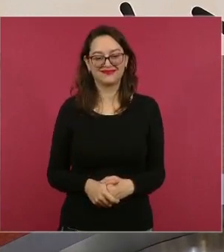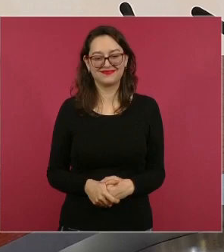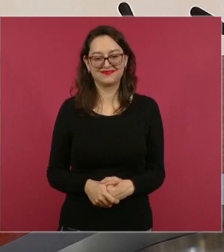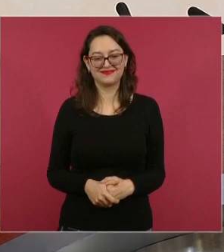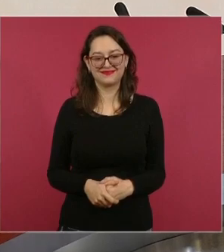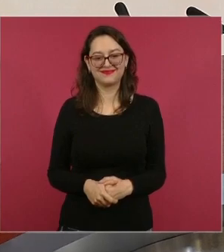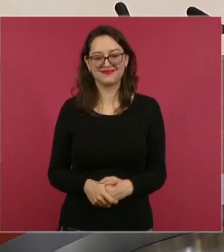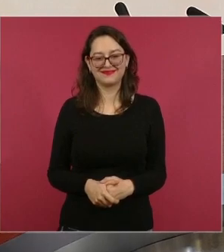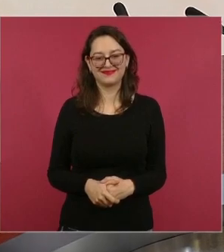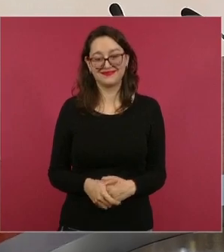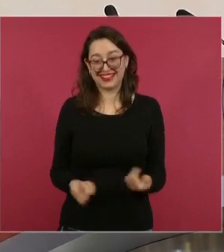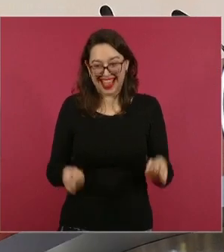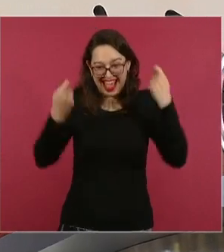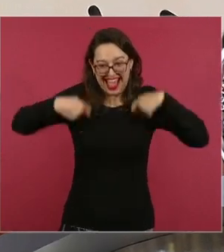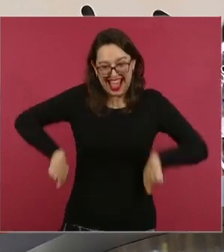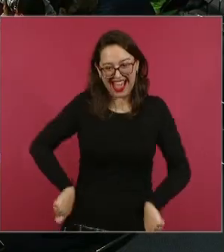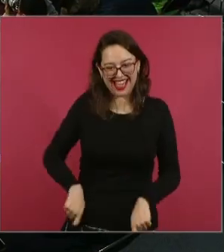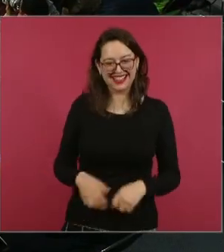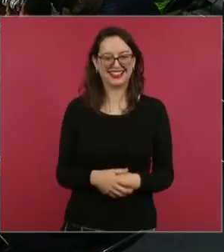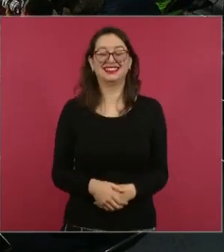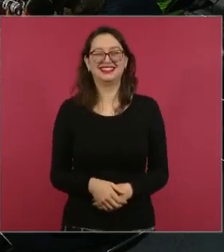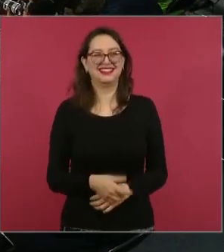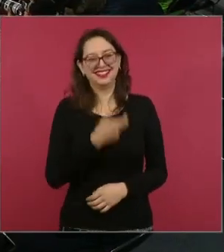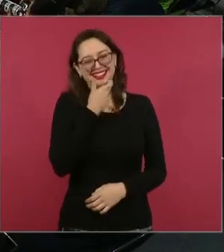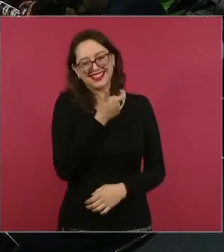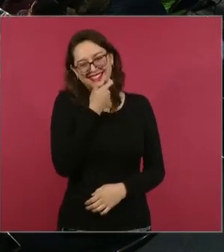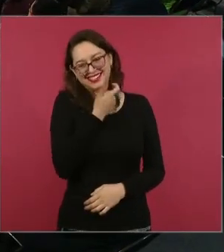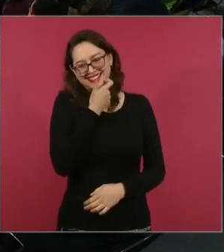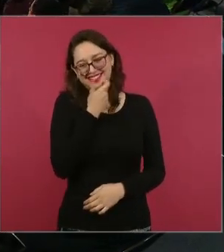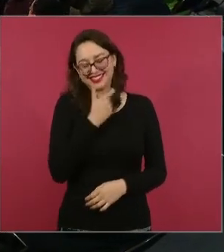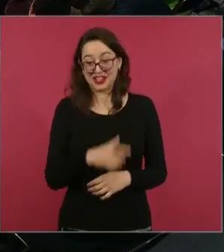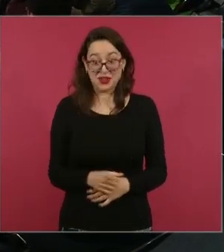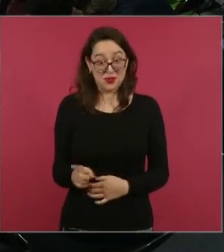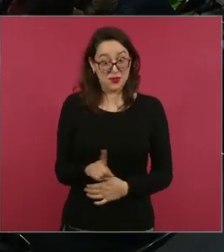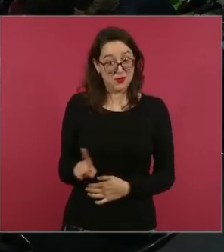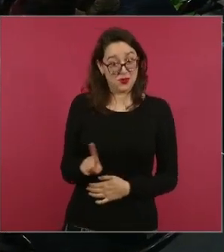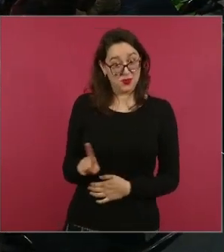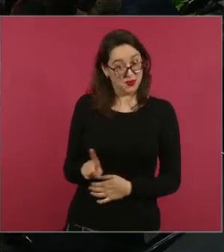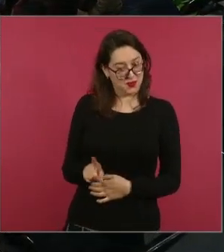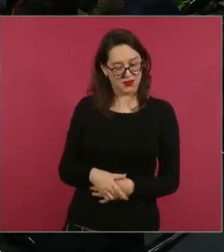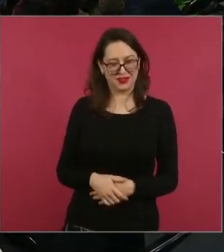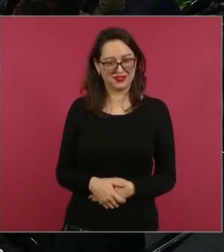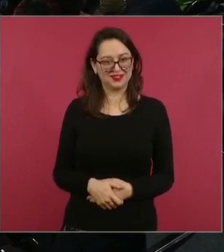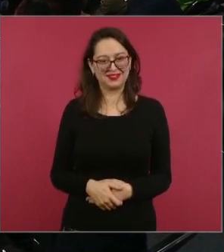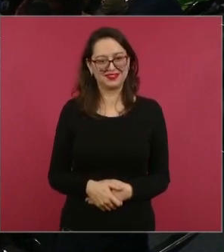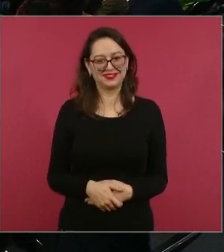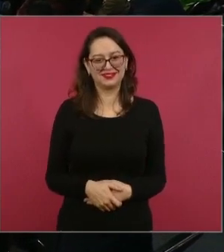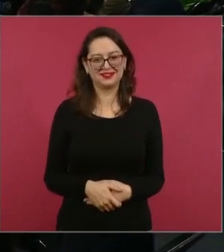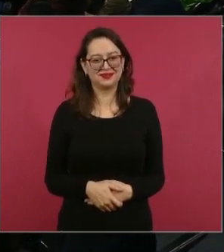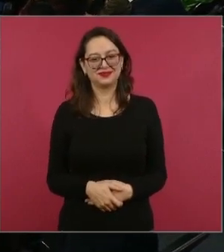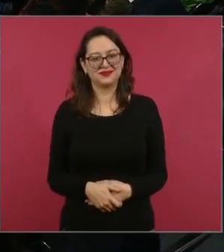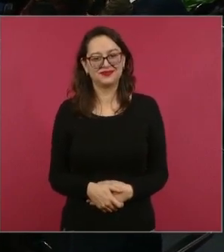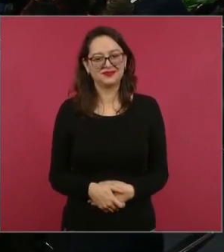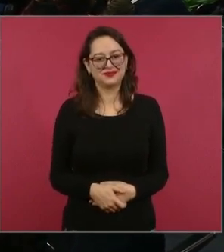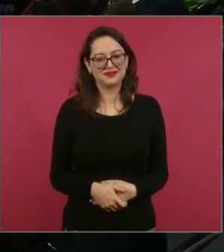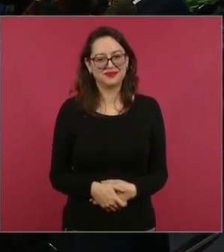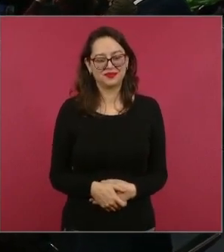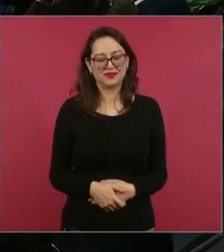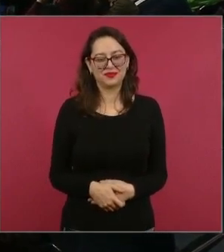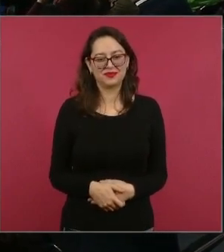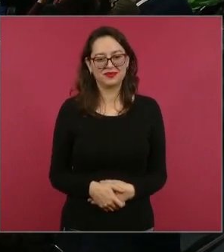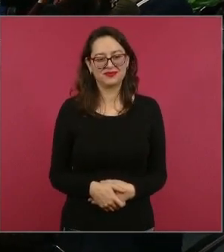Nacional que se la ponga no no saben Por qué este Por